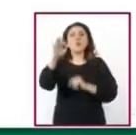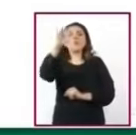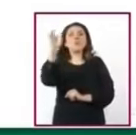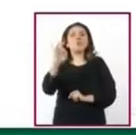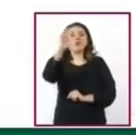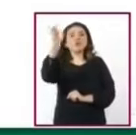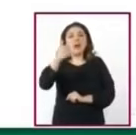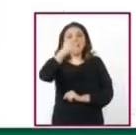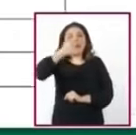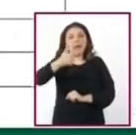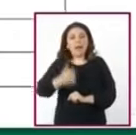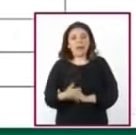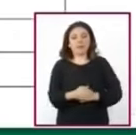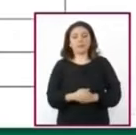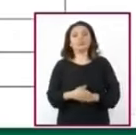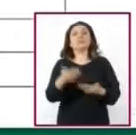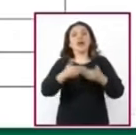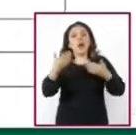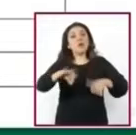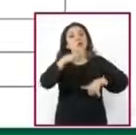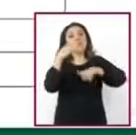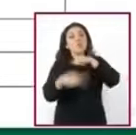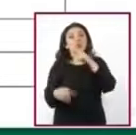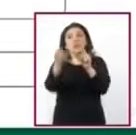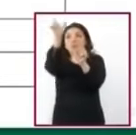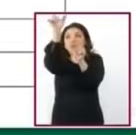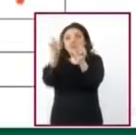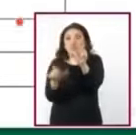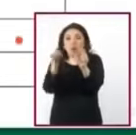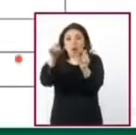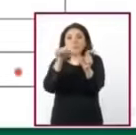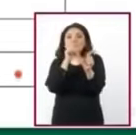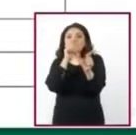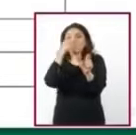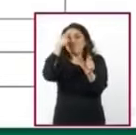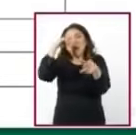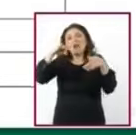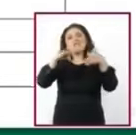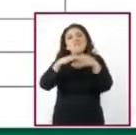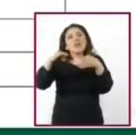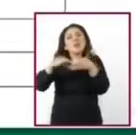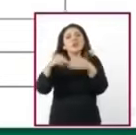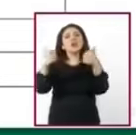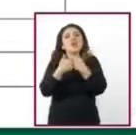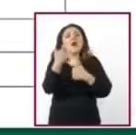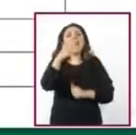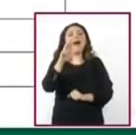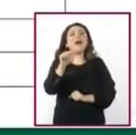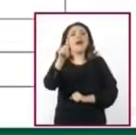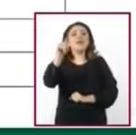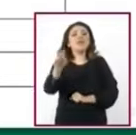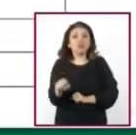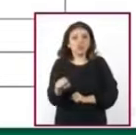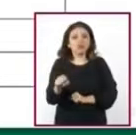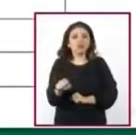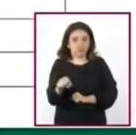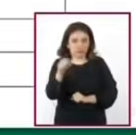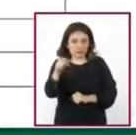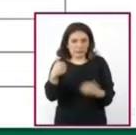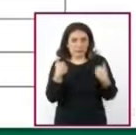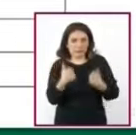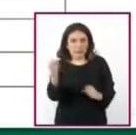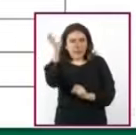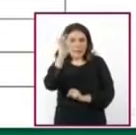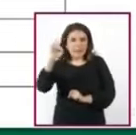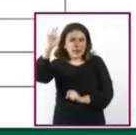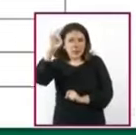de estos datos. Se agrega una última columna para calcular la frecuencia relativa en grados